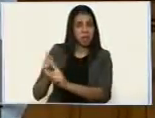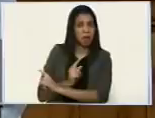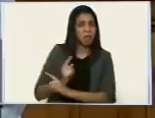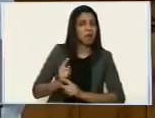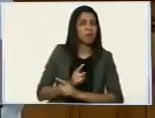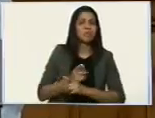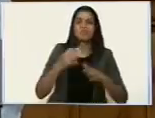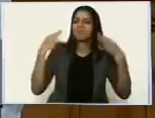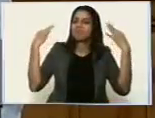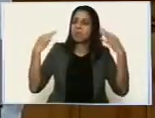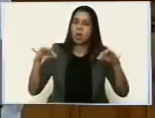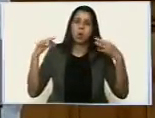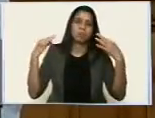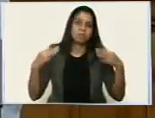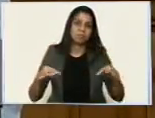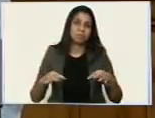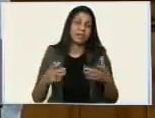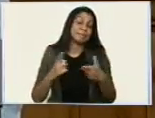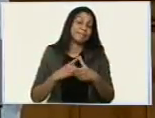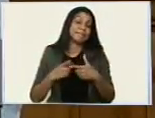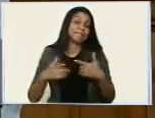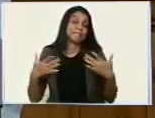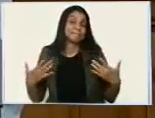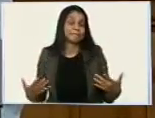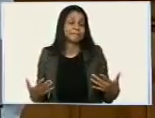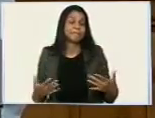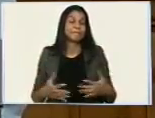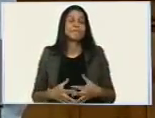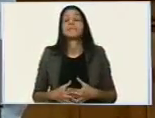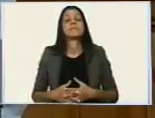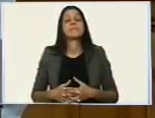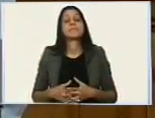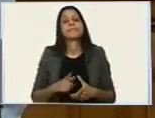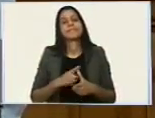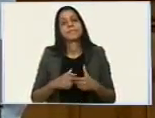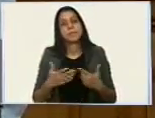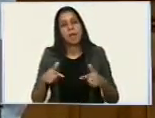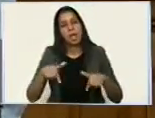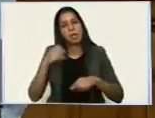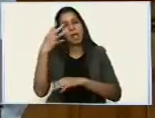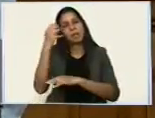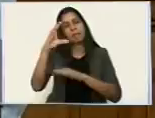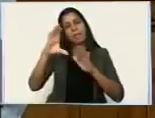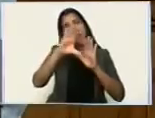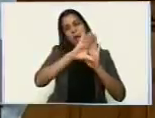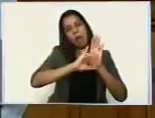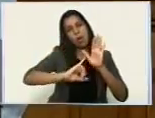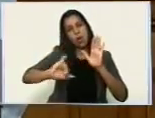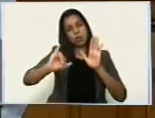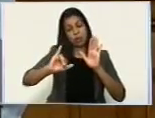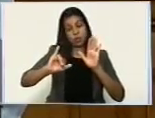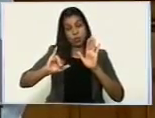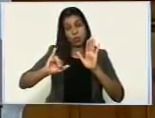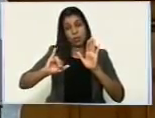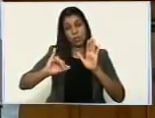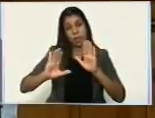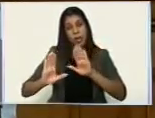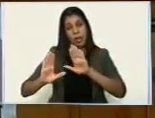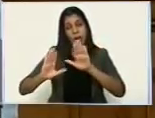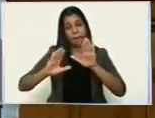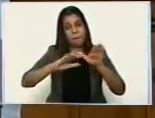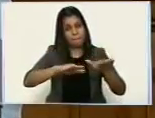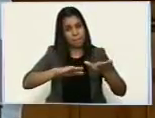otros compatriotas. Entonces, por supuesto, esta Asamblea Nacional Constituyente acompaña